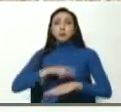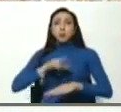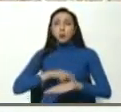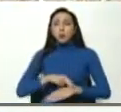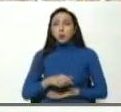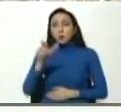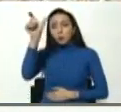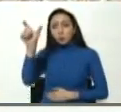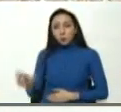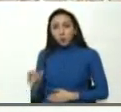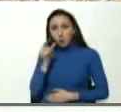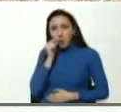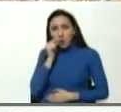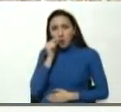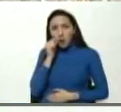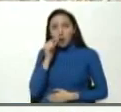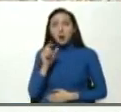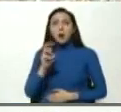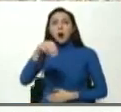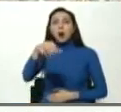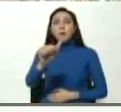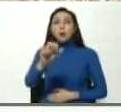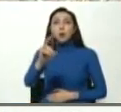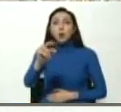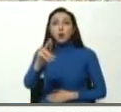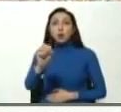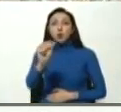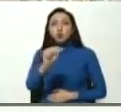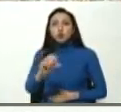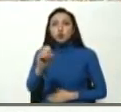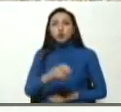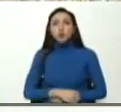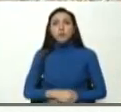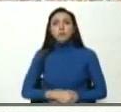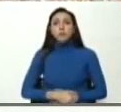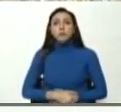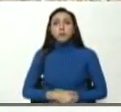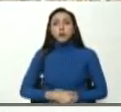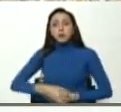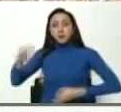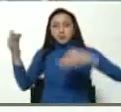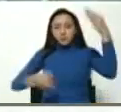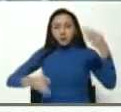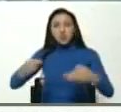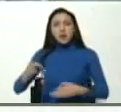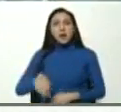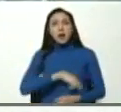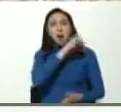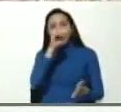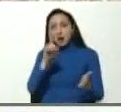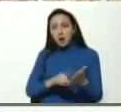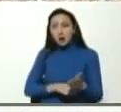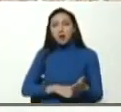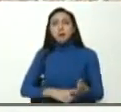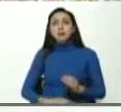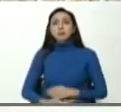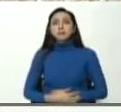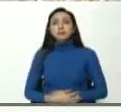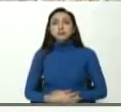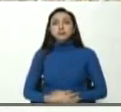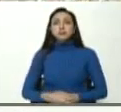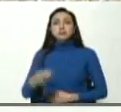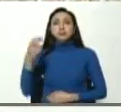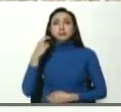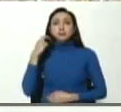elvis idrovo amoroso fiscal general de la dignidad doctor tarek william